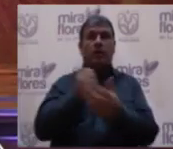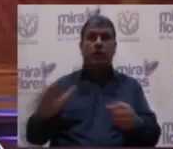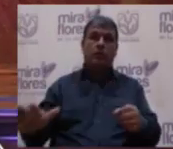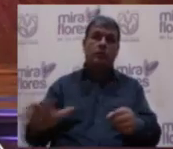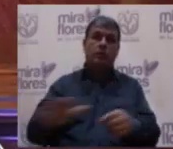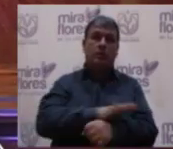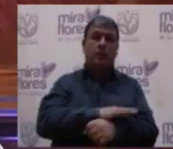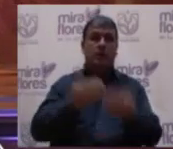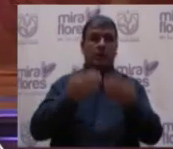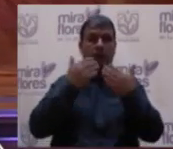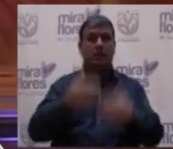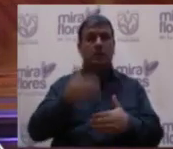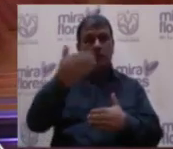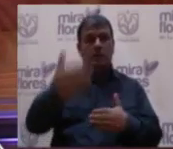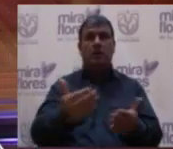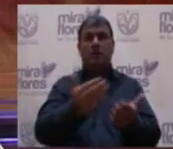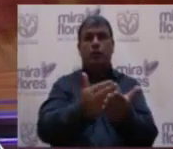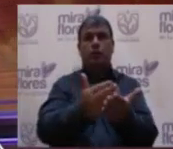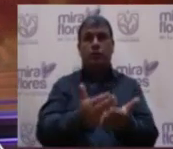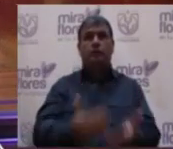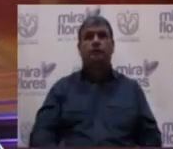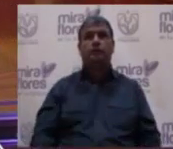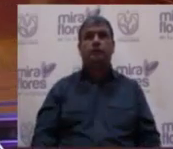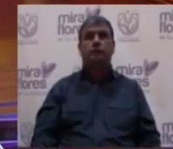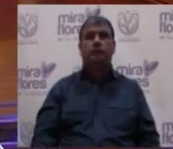unanimidad de votos. Muchas gracias. Vamos al siguiente punto.